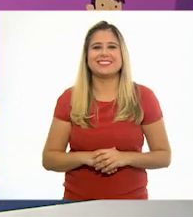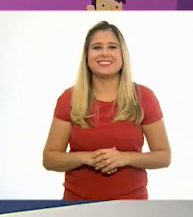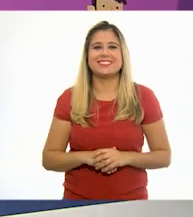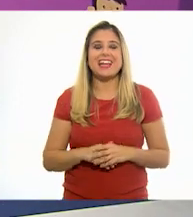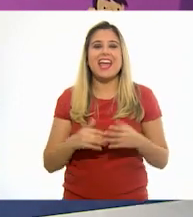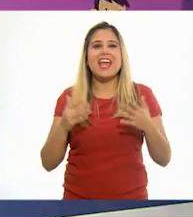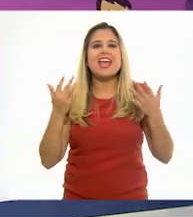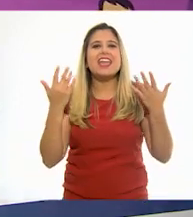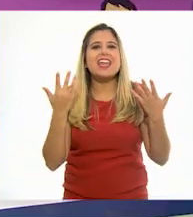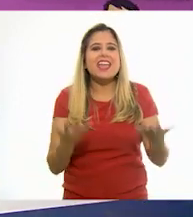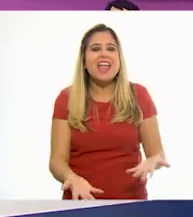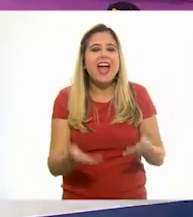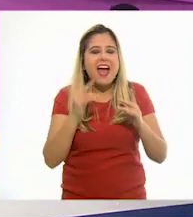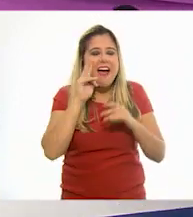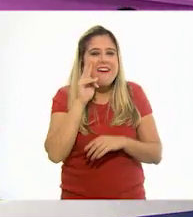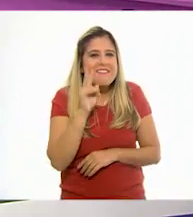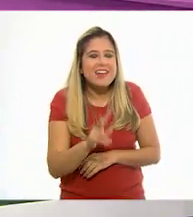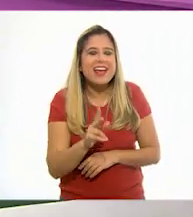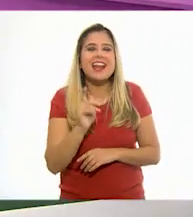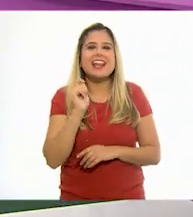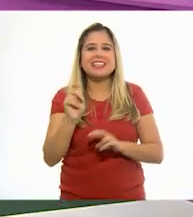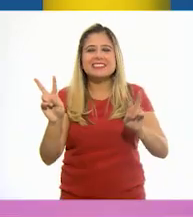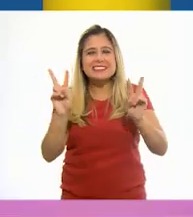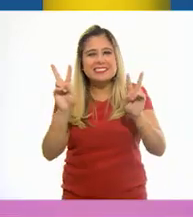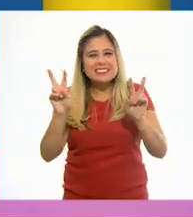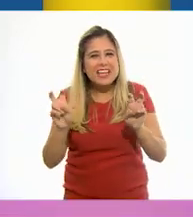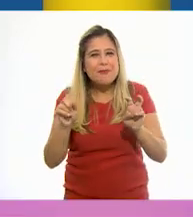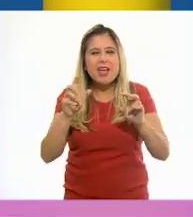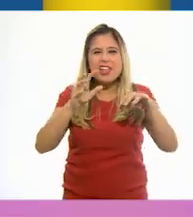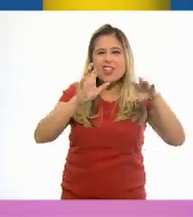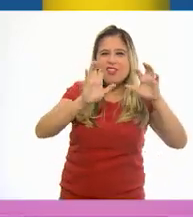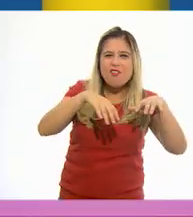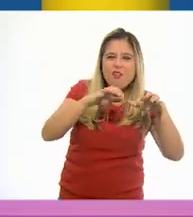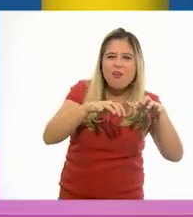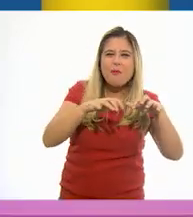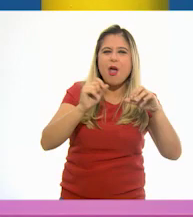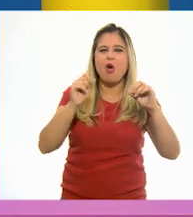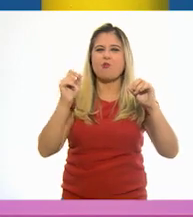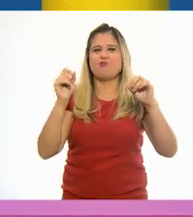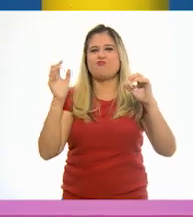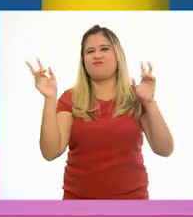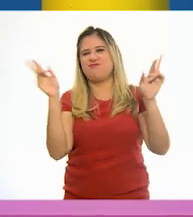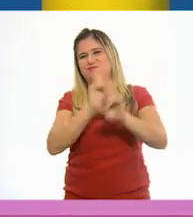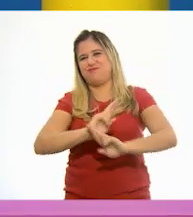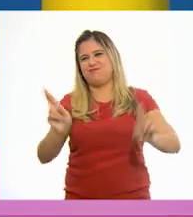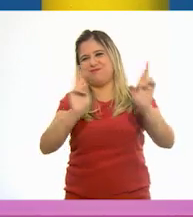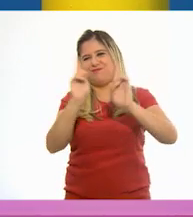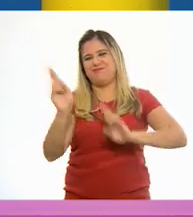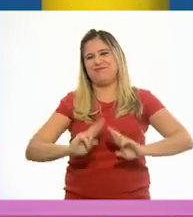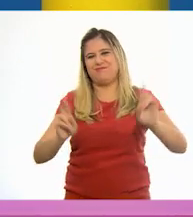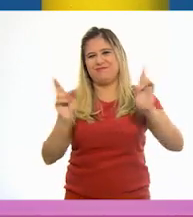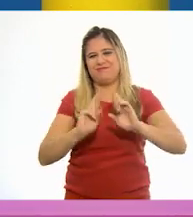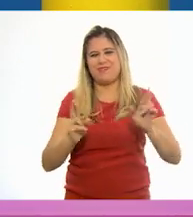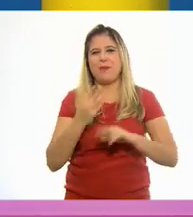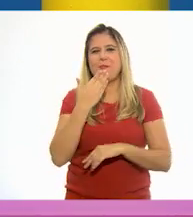¿Ya ven? Ya decía yo que tenía que ver algo con una lluvia o la tormenta o algo así, con el mal tiempo.